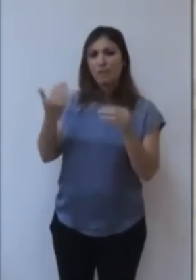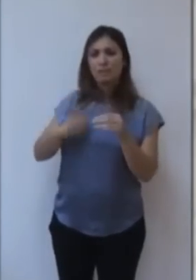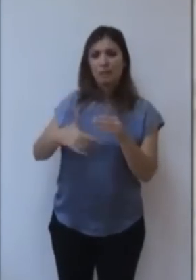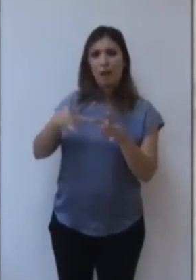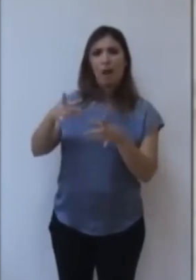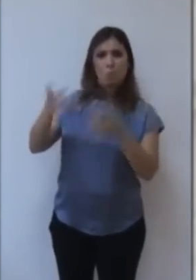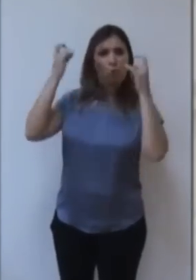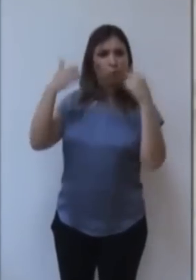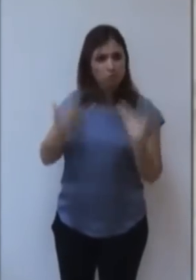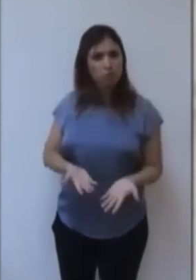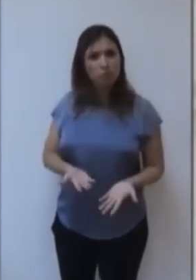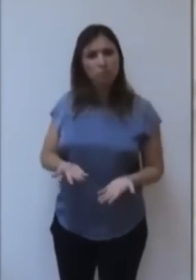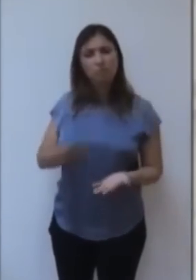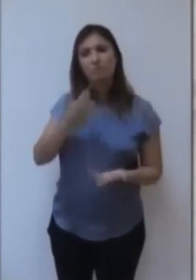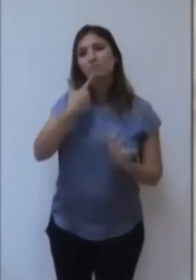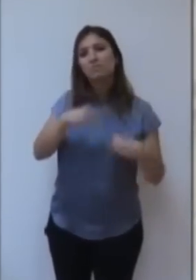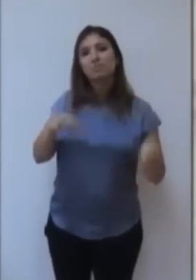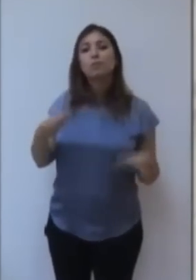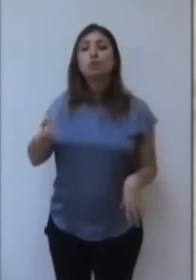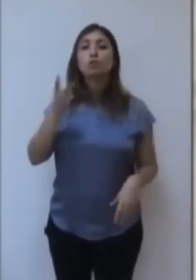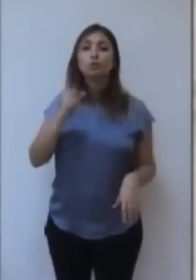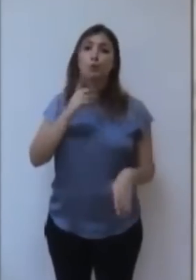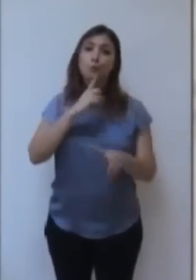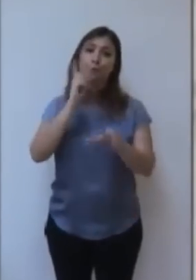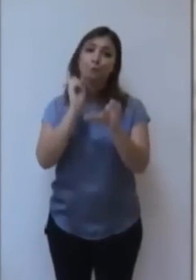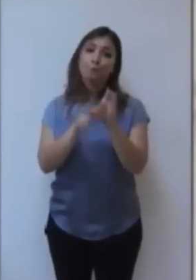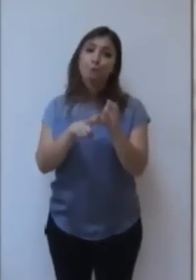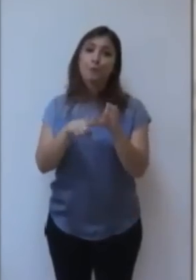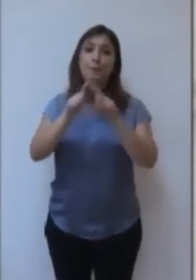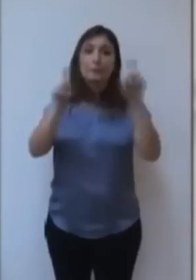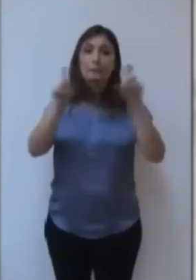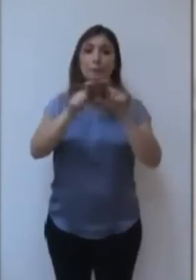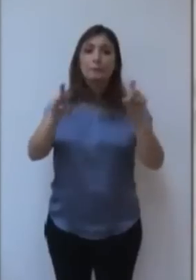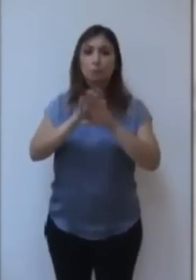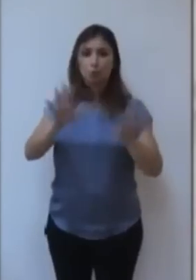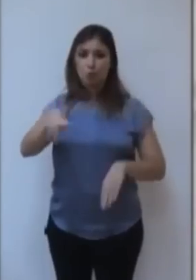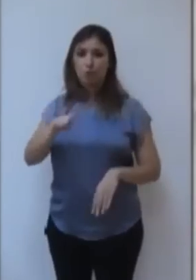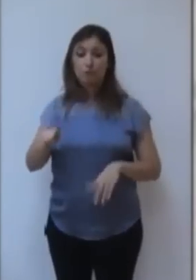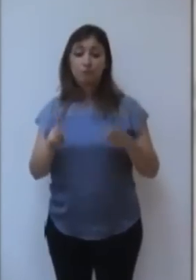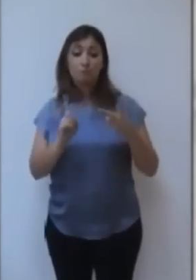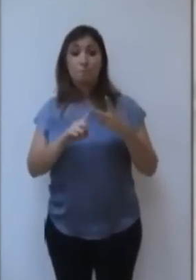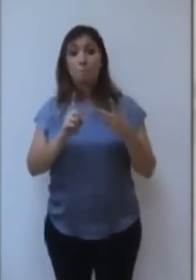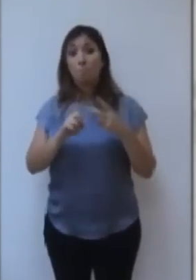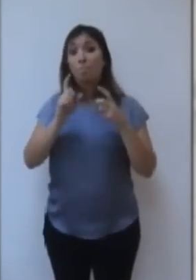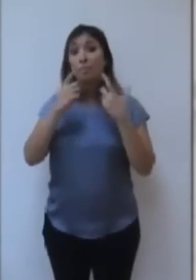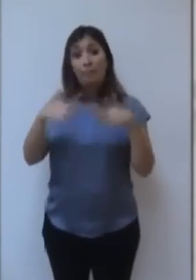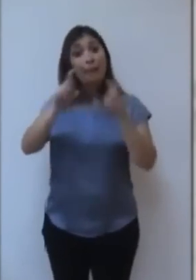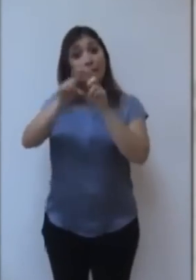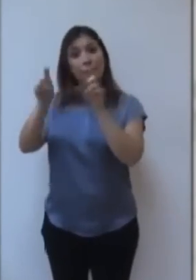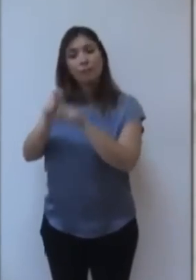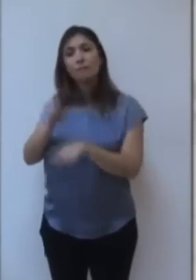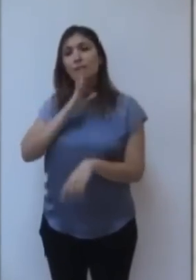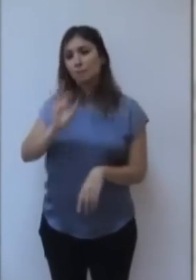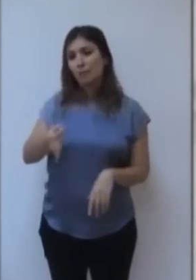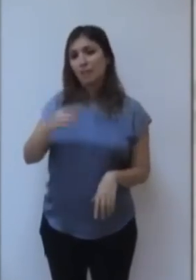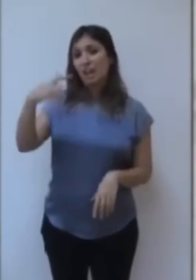ya cada vez más a chicos para no que sea solamente el mundo empresarial. Y por parte de las entidades, yo creo que aunque es difícil, como